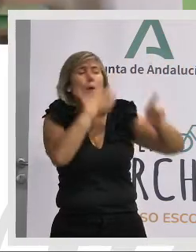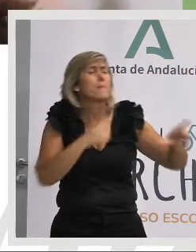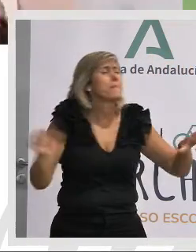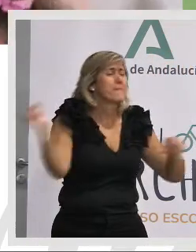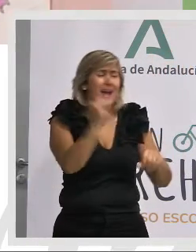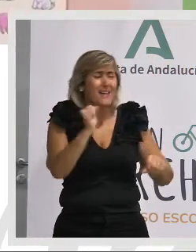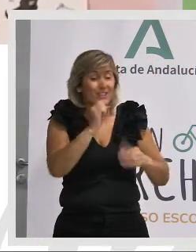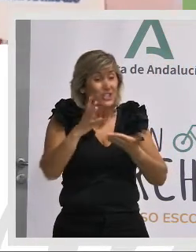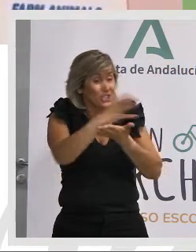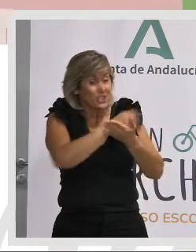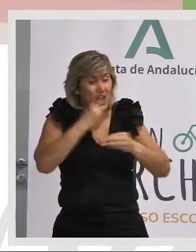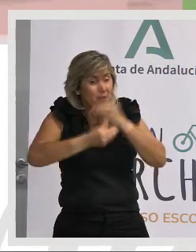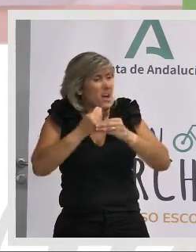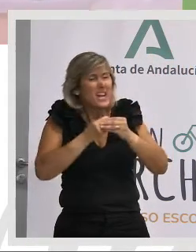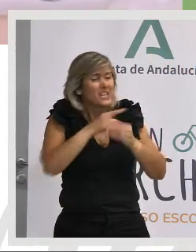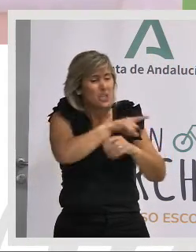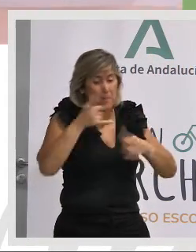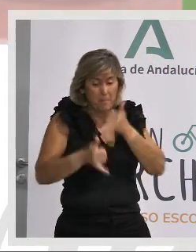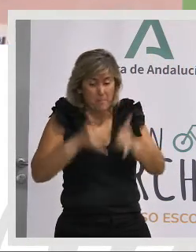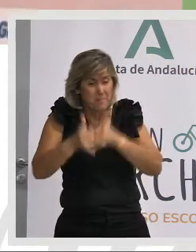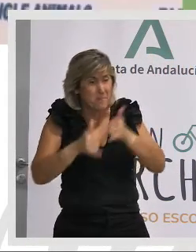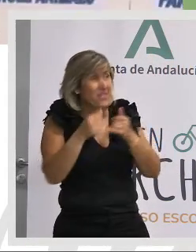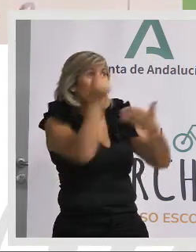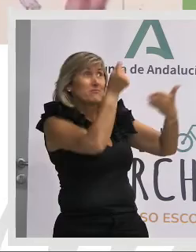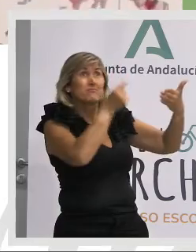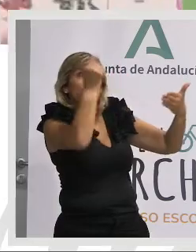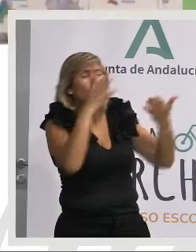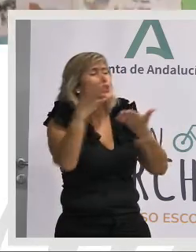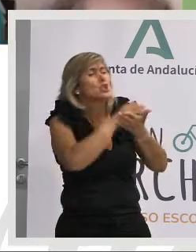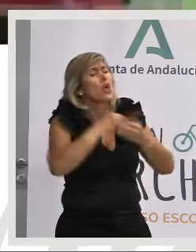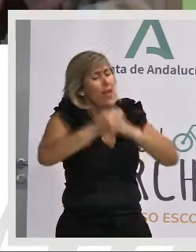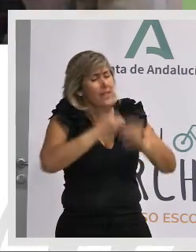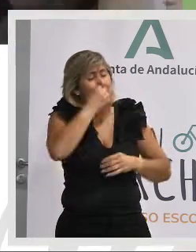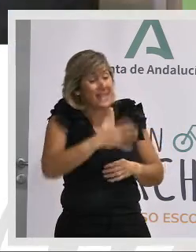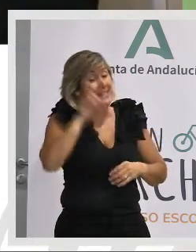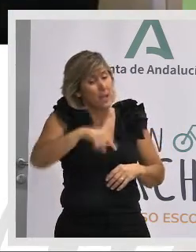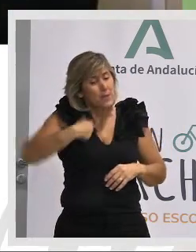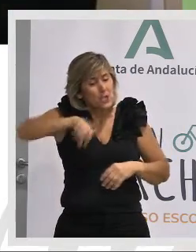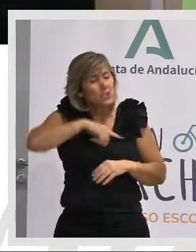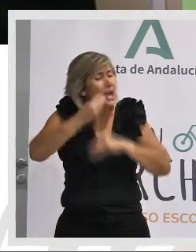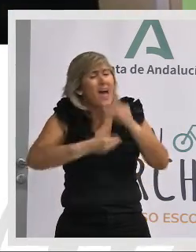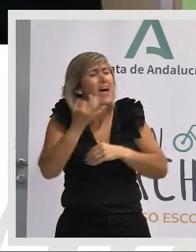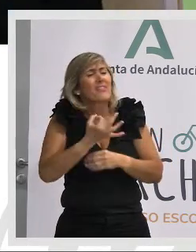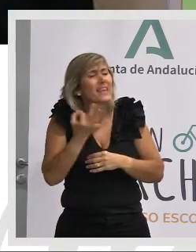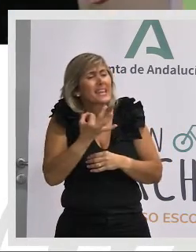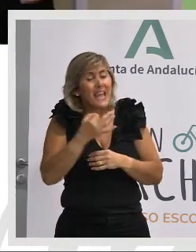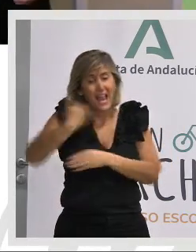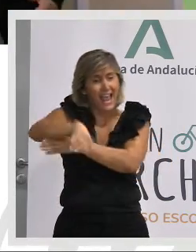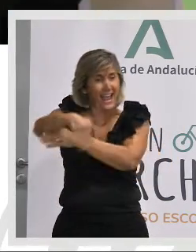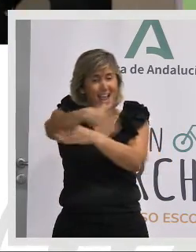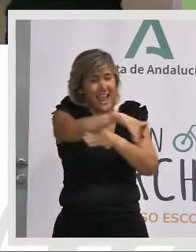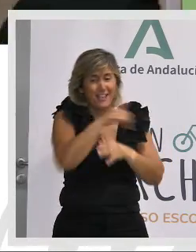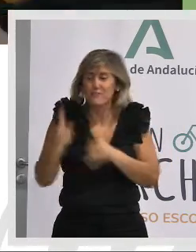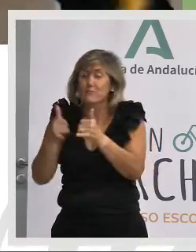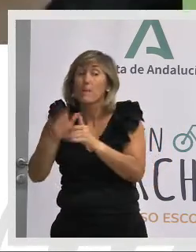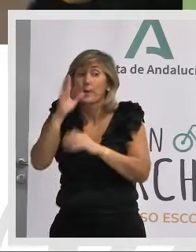trabajado las partes de la bicicleta, consejos para usarla bien y también hemos traído fotos usándola en la calle con la